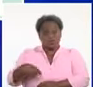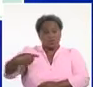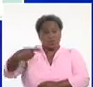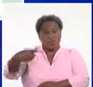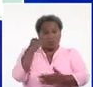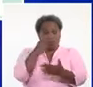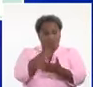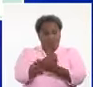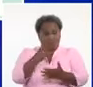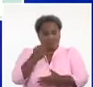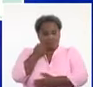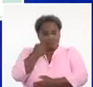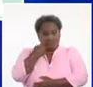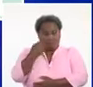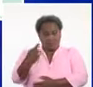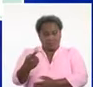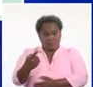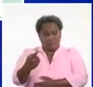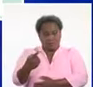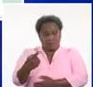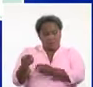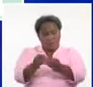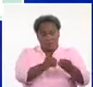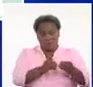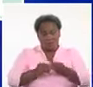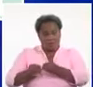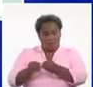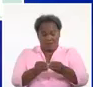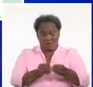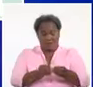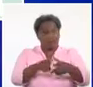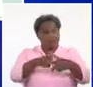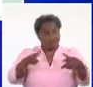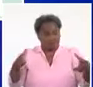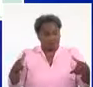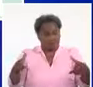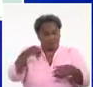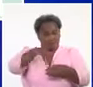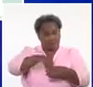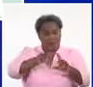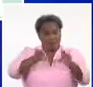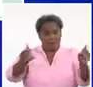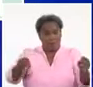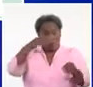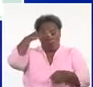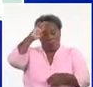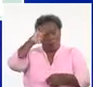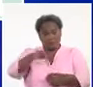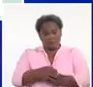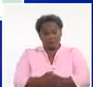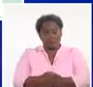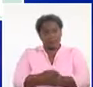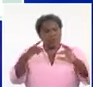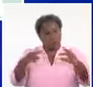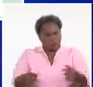evidenciando la alta transmisión de la enfermedad en nuestro país. Nuevamente,